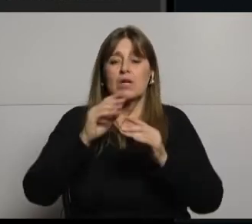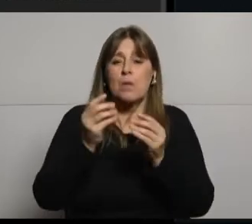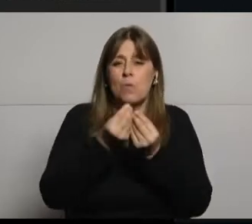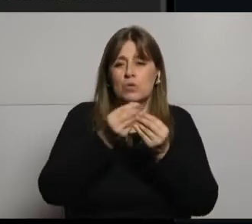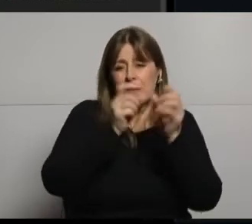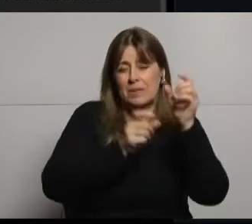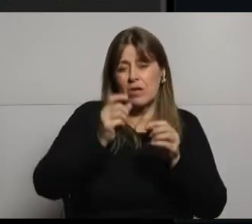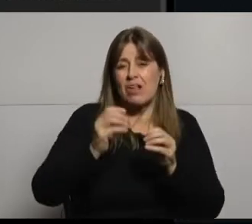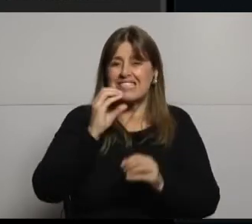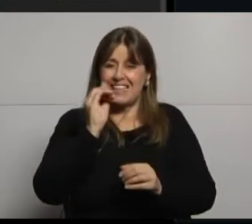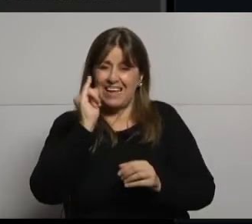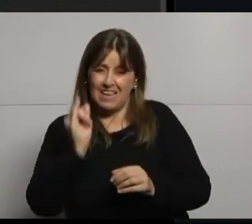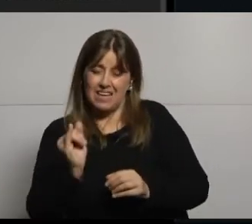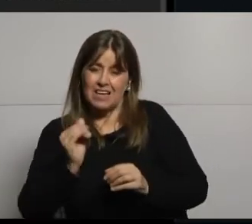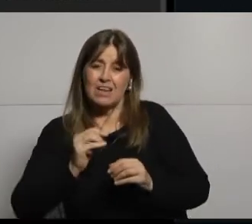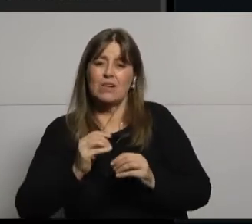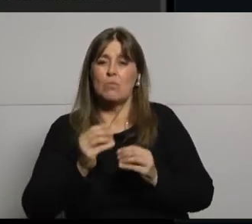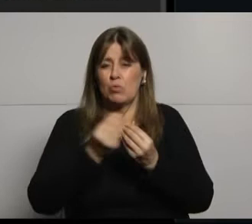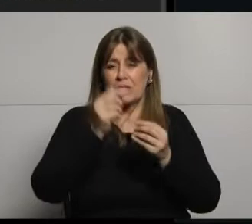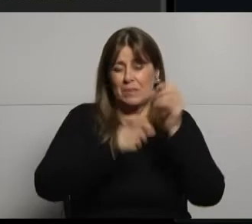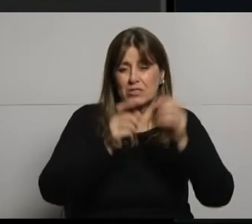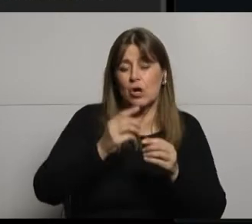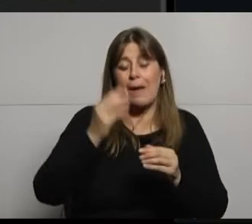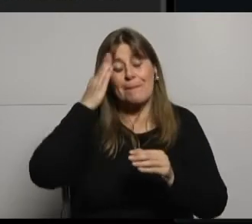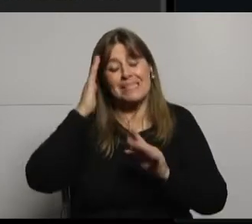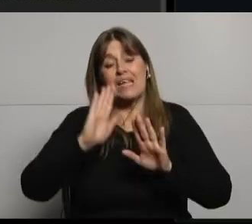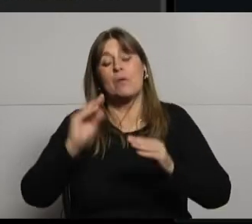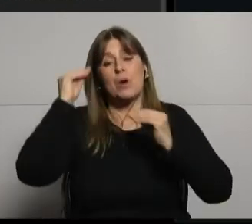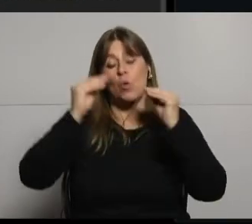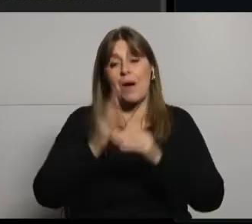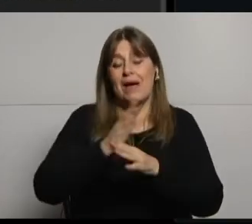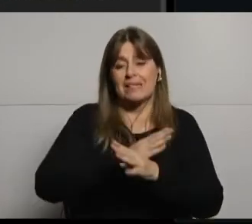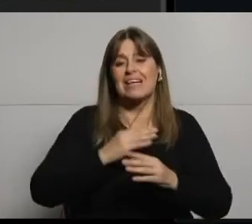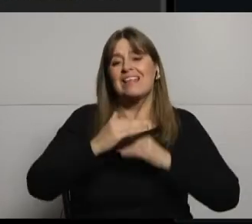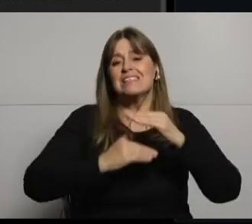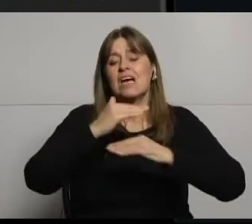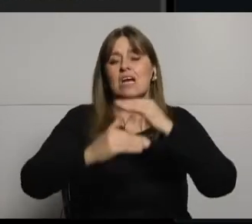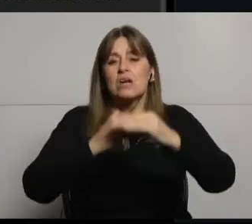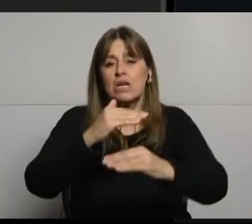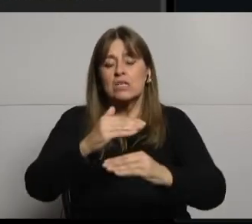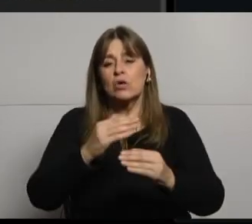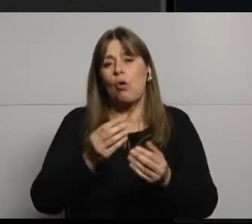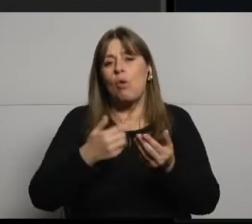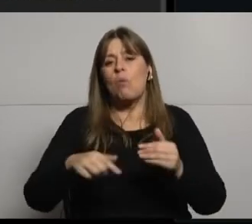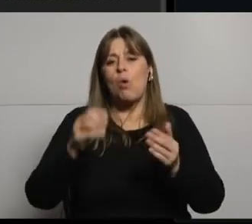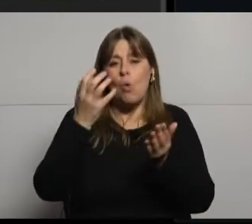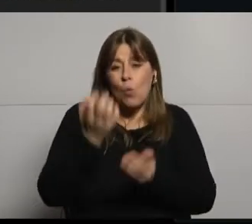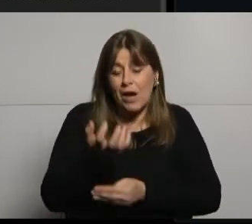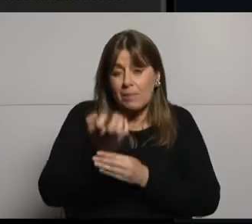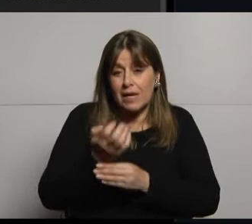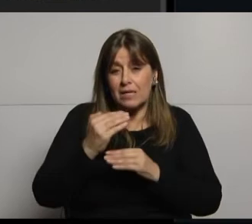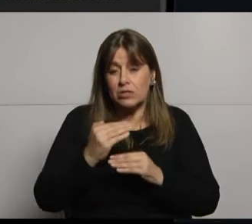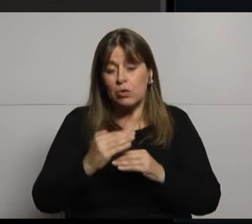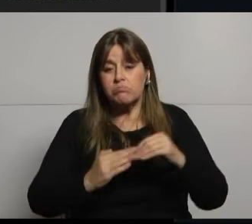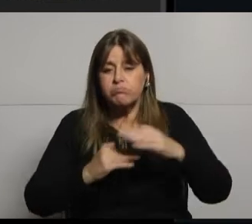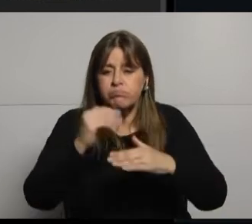de tratamiento intensivo. Entonces, desarrollamos una especie de aplicación, un relevamiento, que ahora